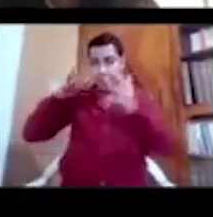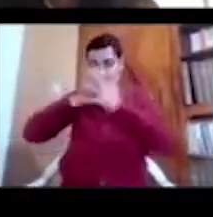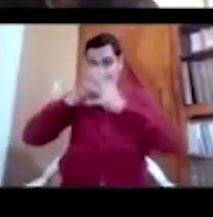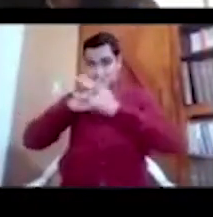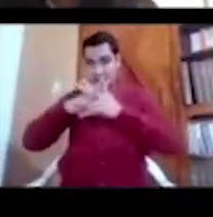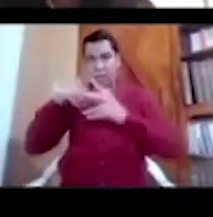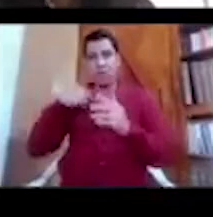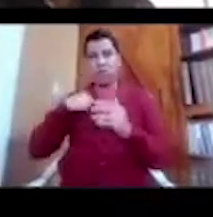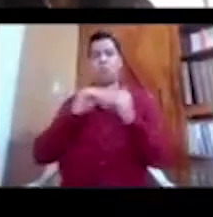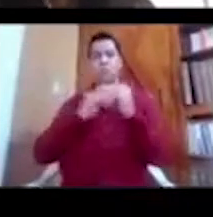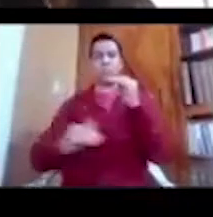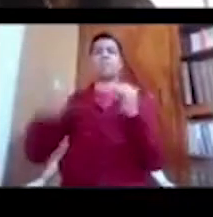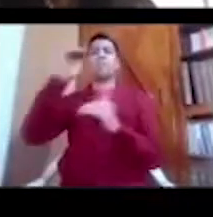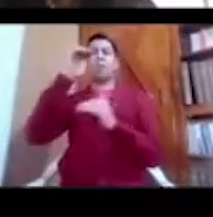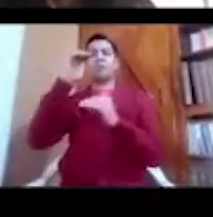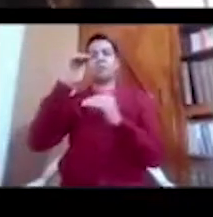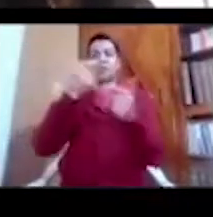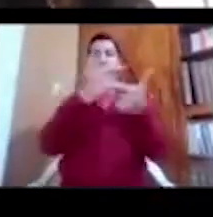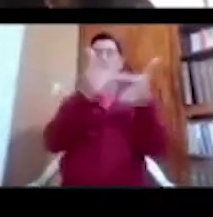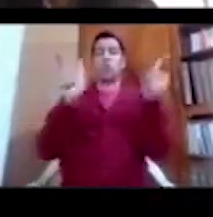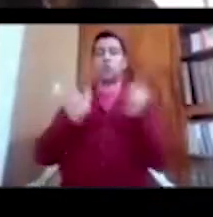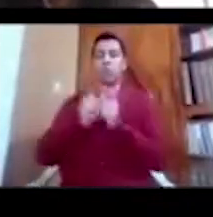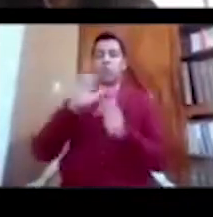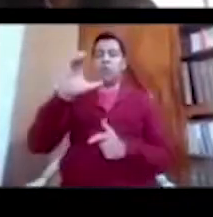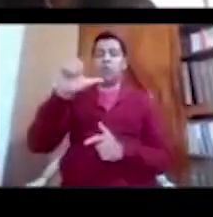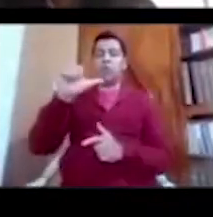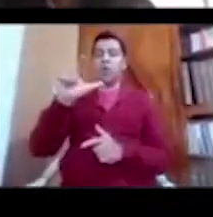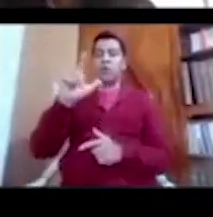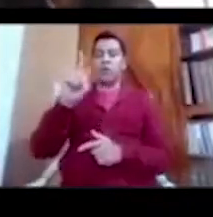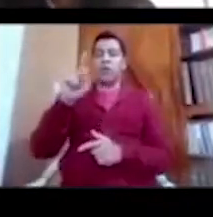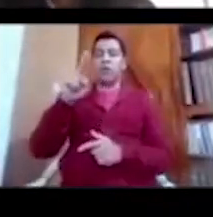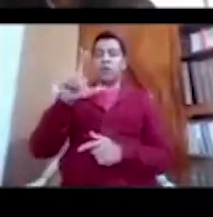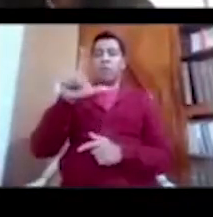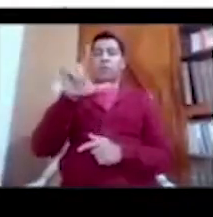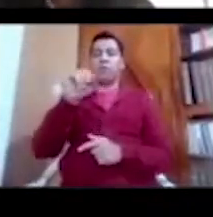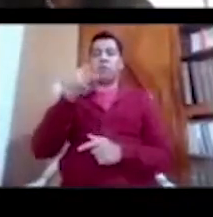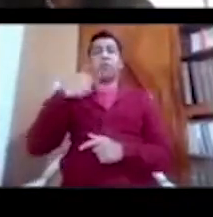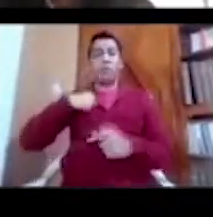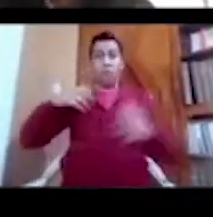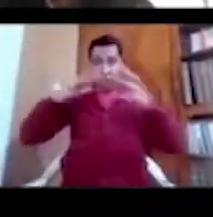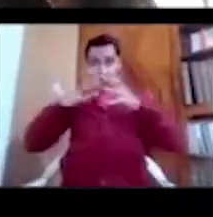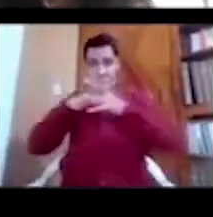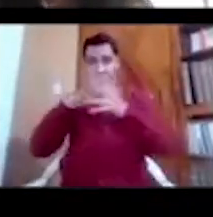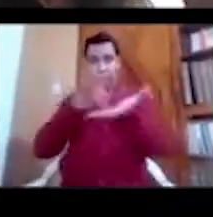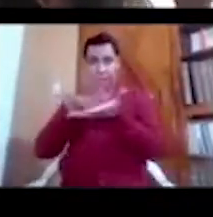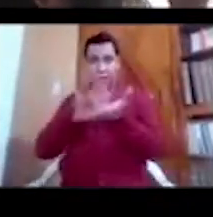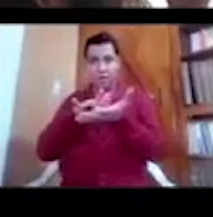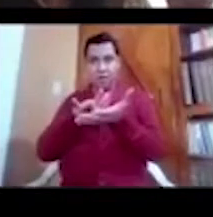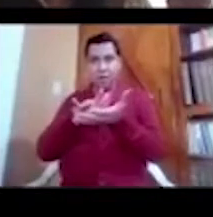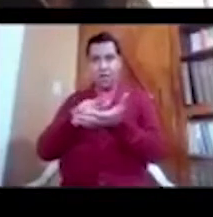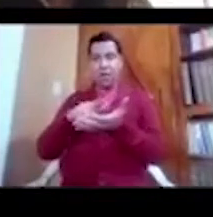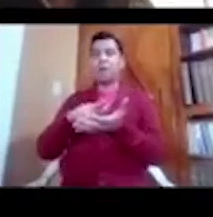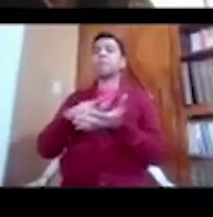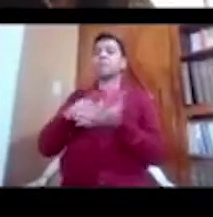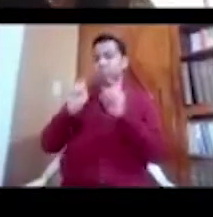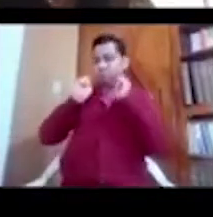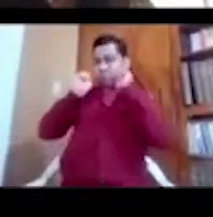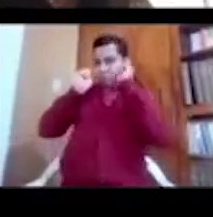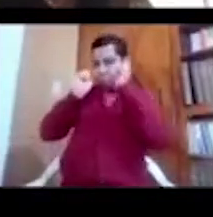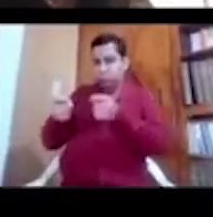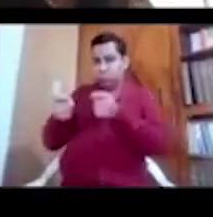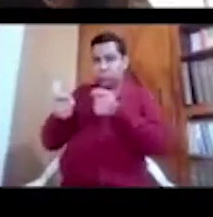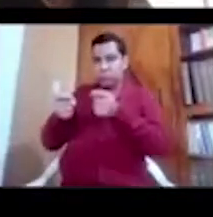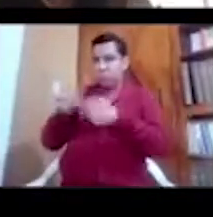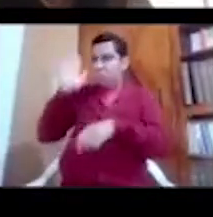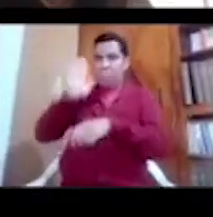compañeros en el Calpulli, por el hecho de haberse destacado en la guerra. Era una manera, digamos, entre comillas, muy fácil